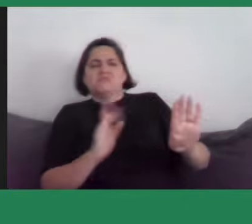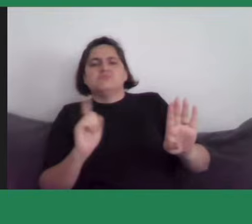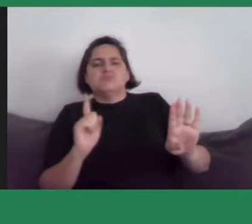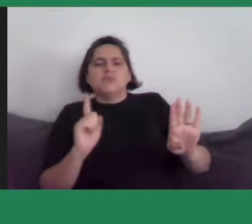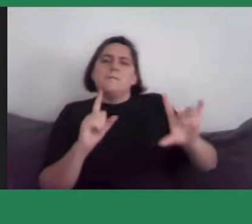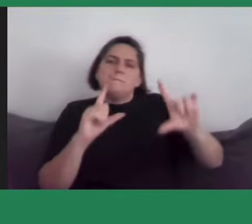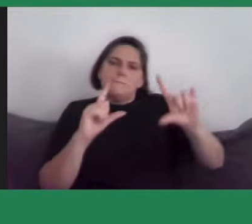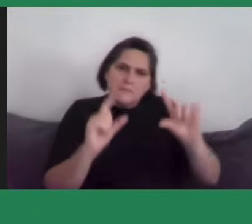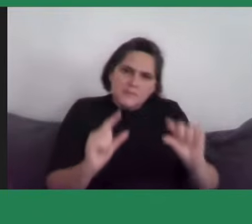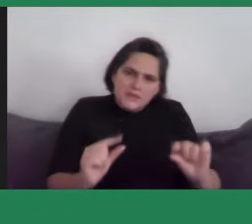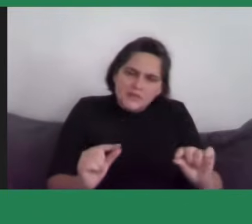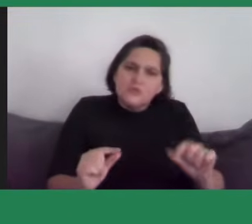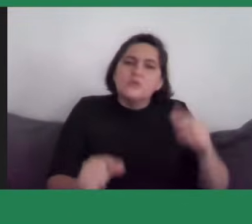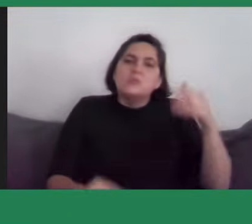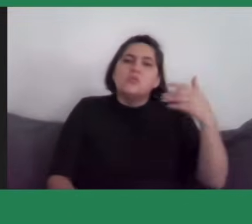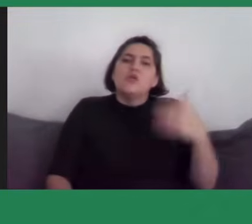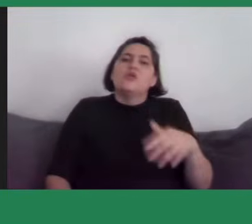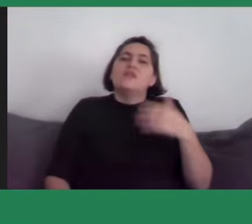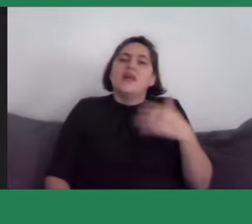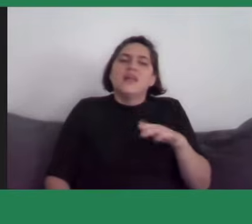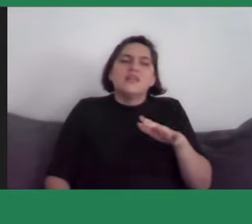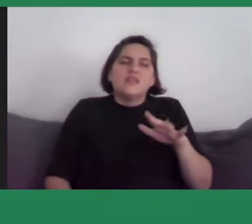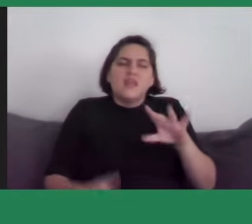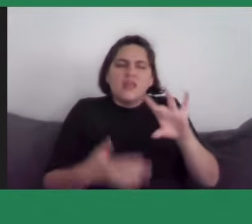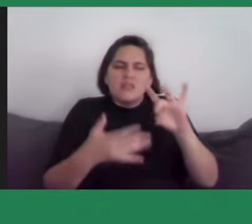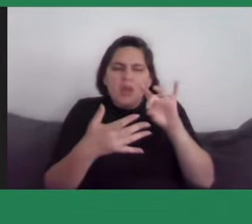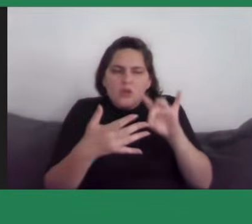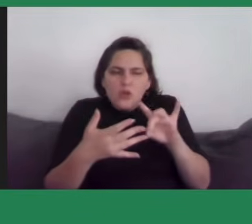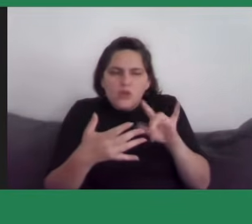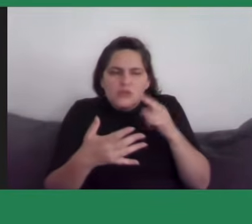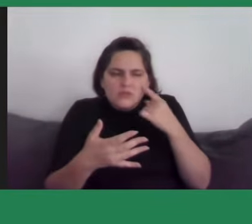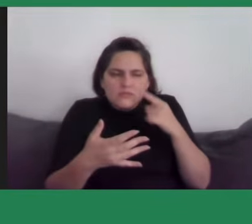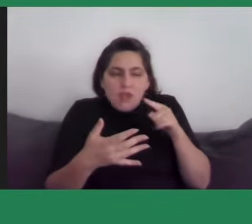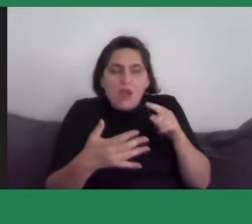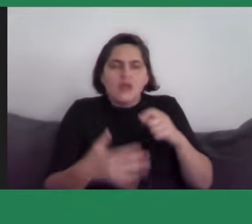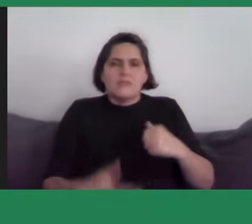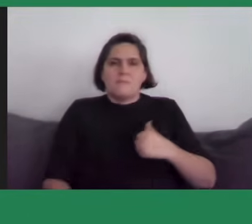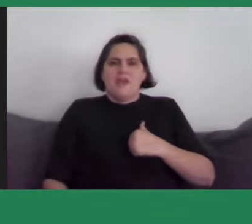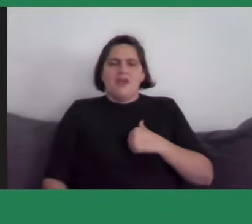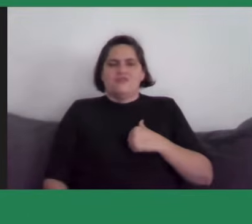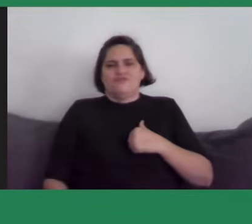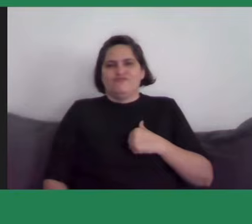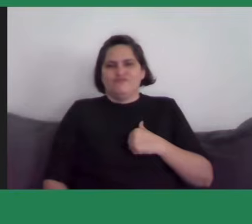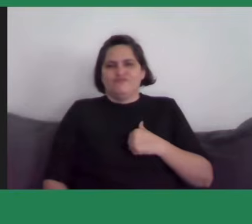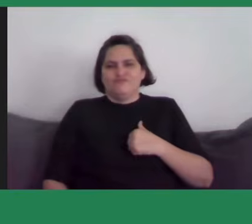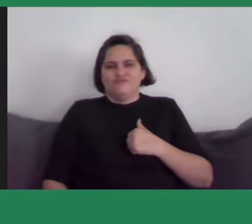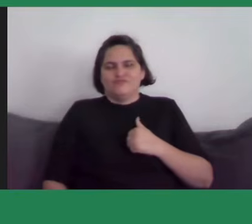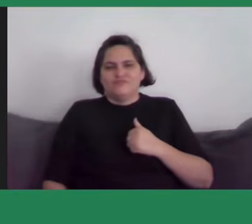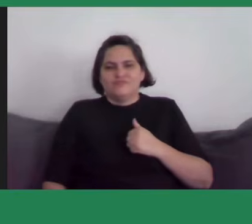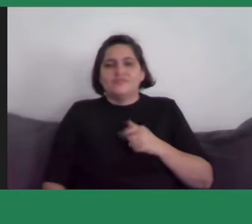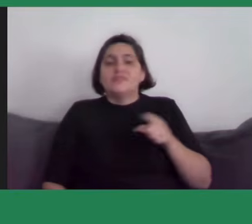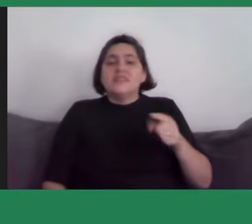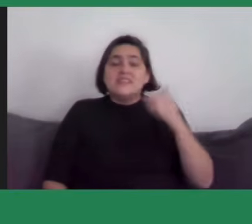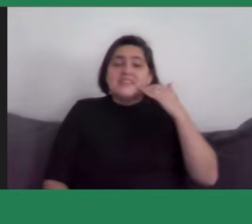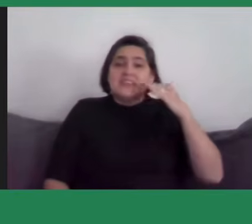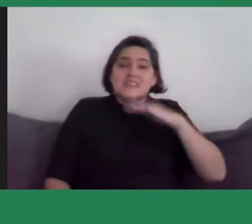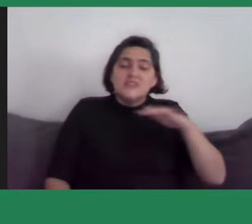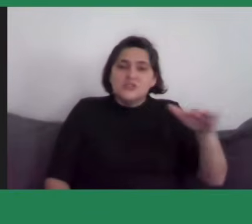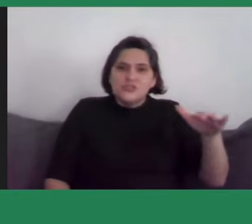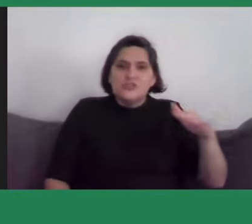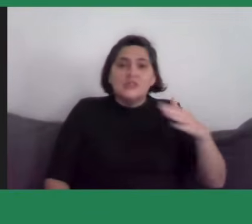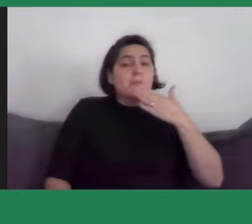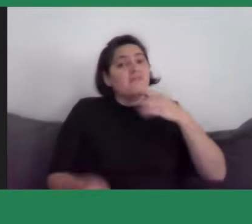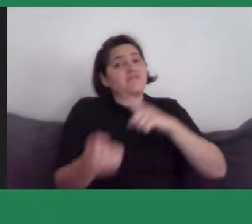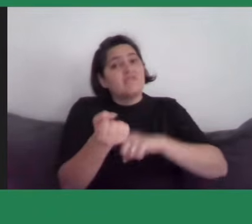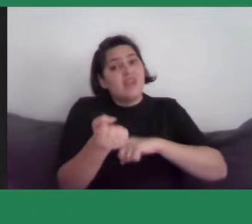que es la importancia del diagnóstico temprano, para que nuestros niños y niñas no pasen, y las familias en general, no